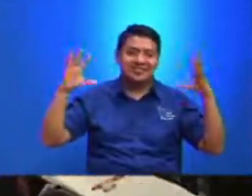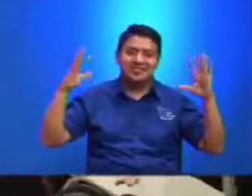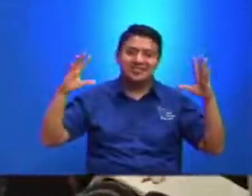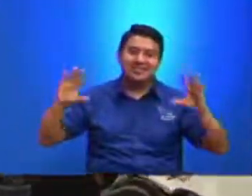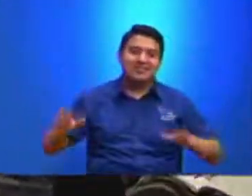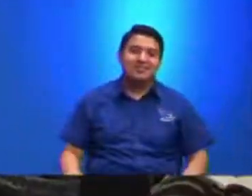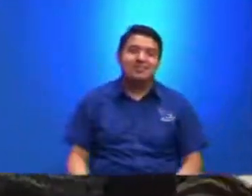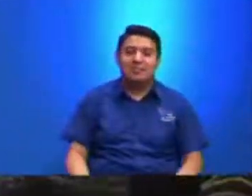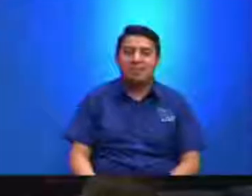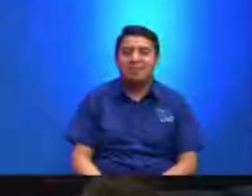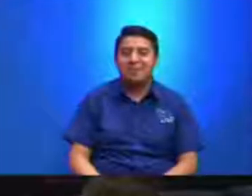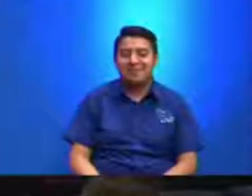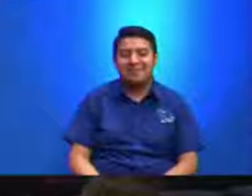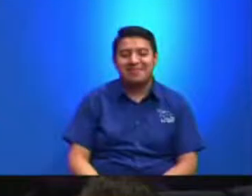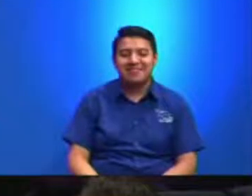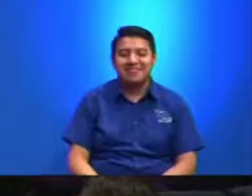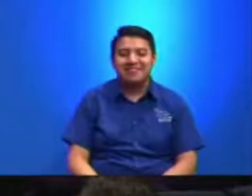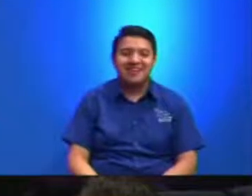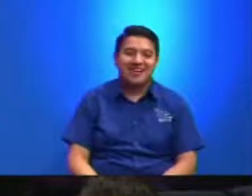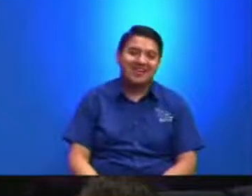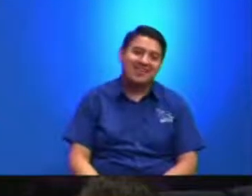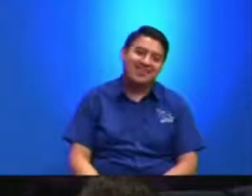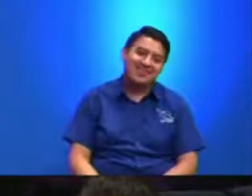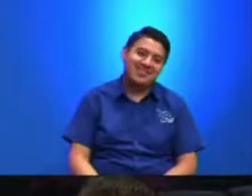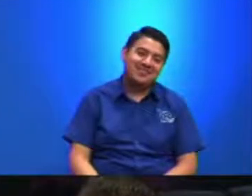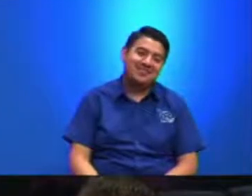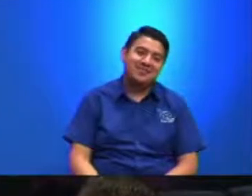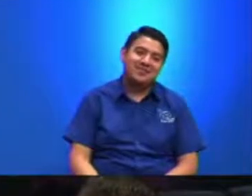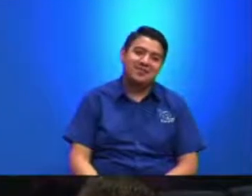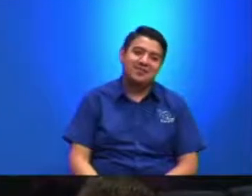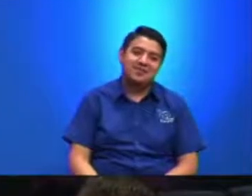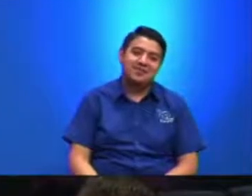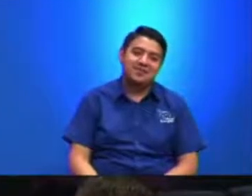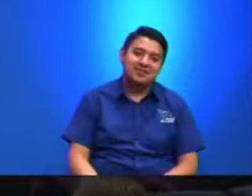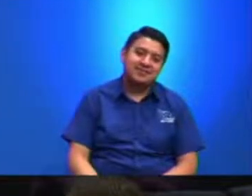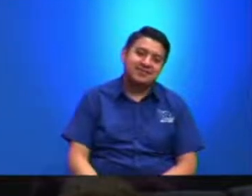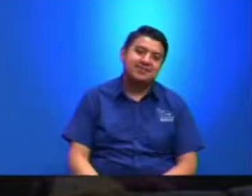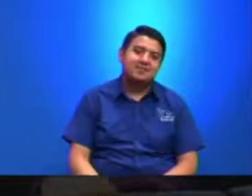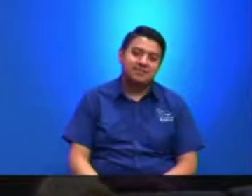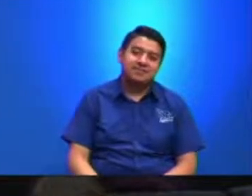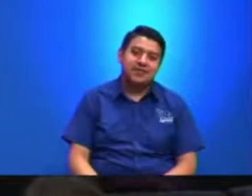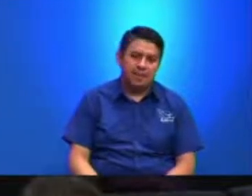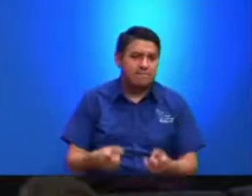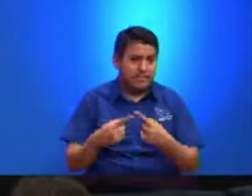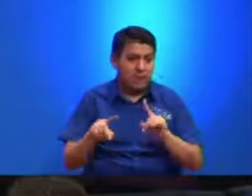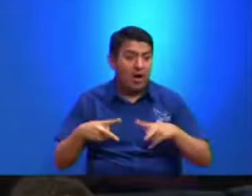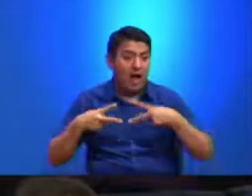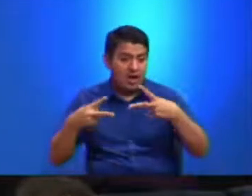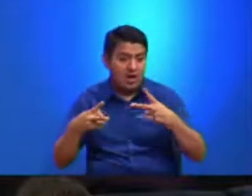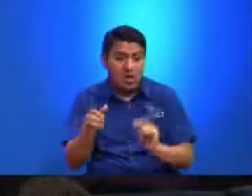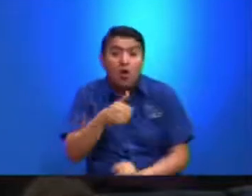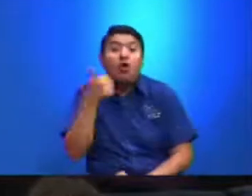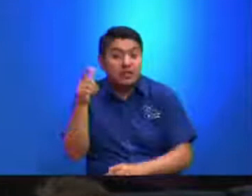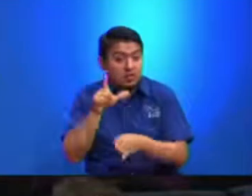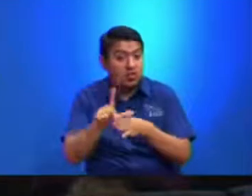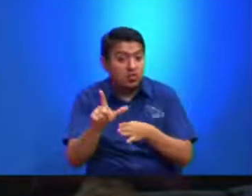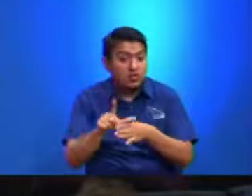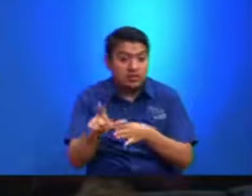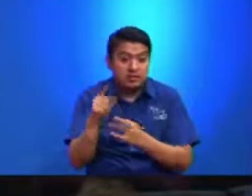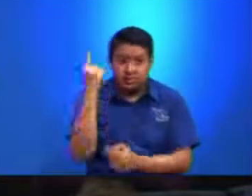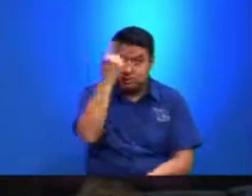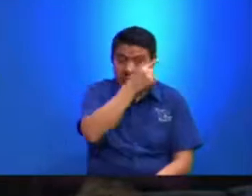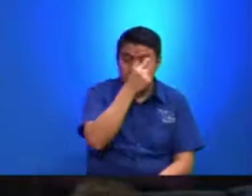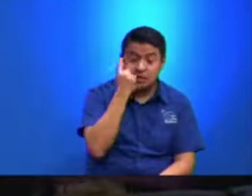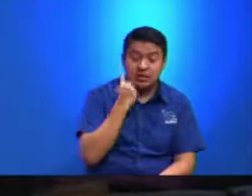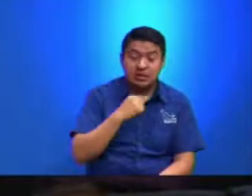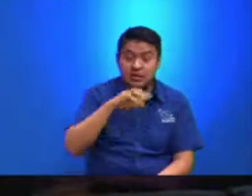Bueno, vamos a dejar los ojos en paz. Pero hay otras cosas que se secan, y al secarse ya no